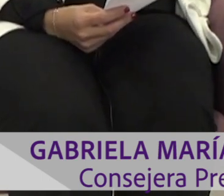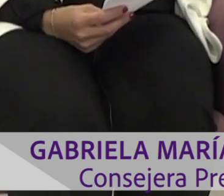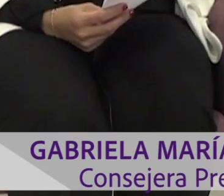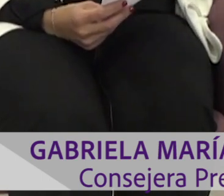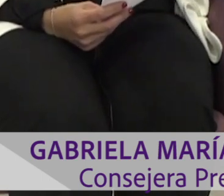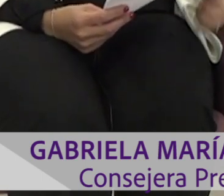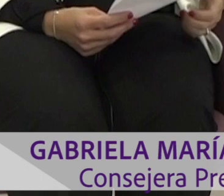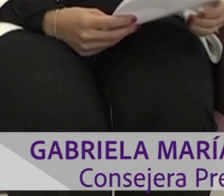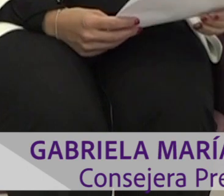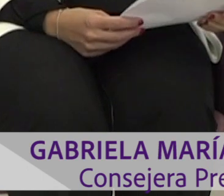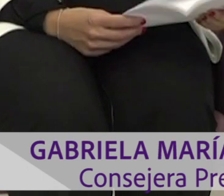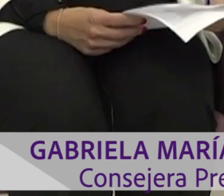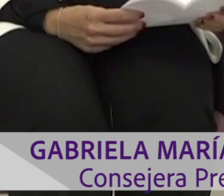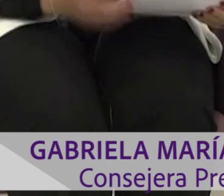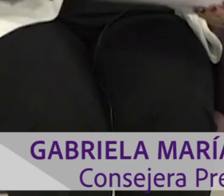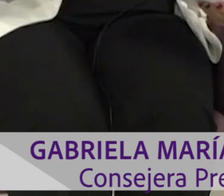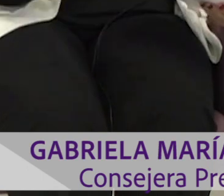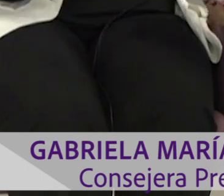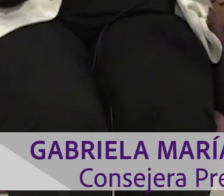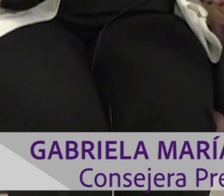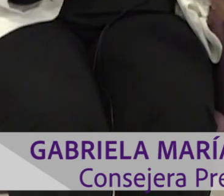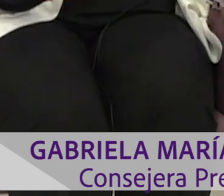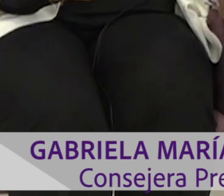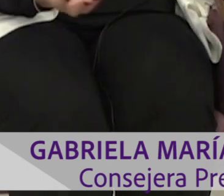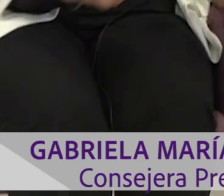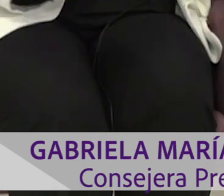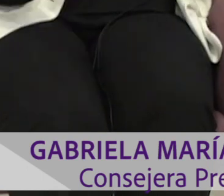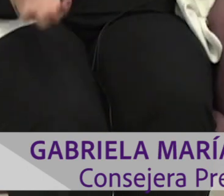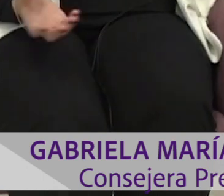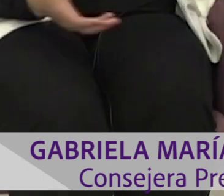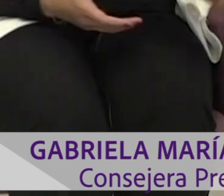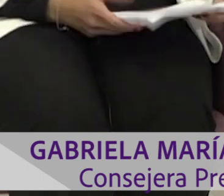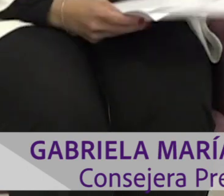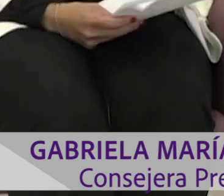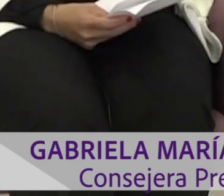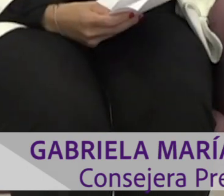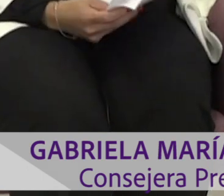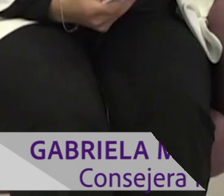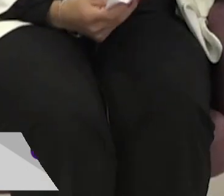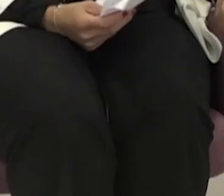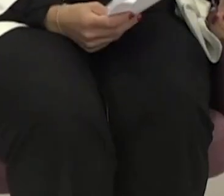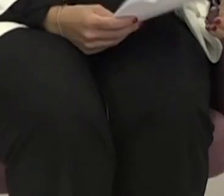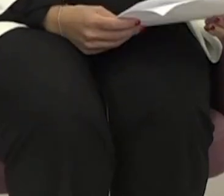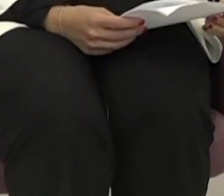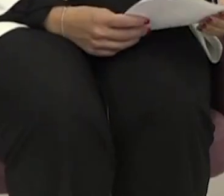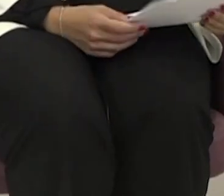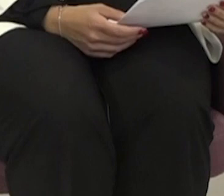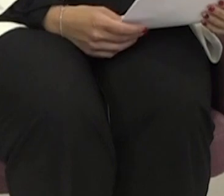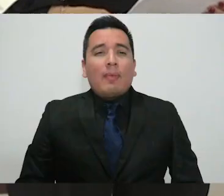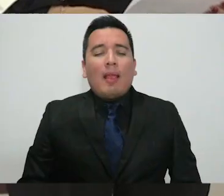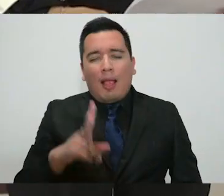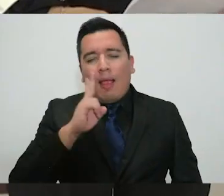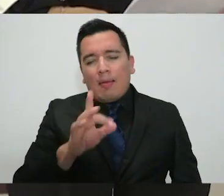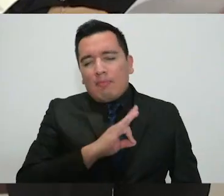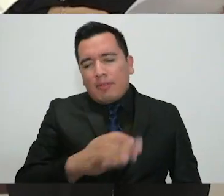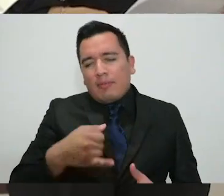migran puedan tener una representación aquí en la localidad de origen. Un poquito si nos pudiera abundar sobre este tema. Claro,